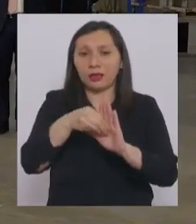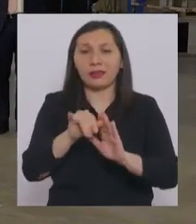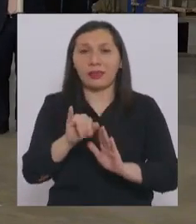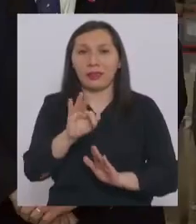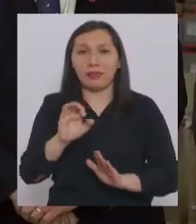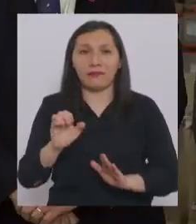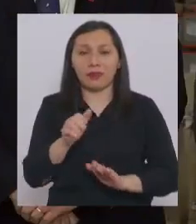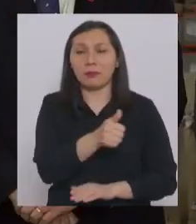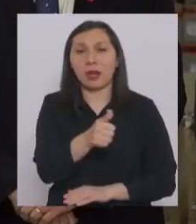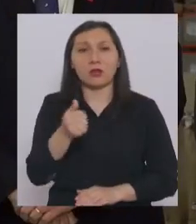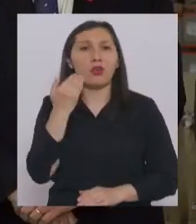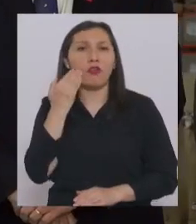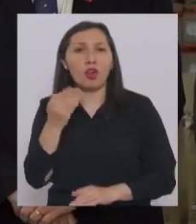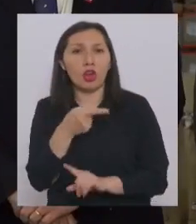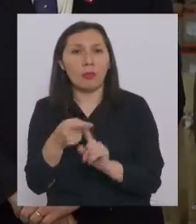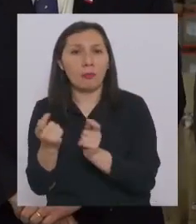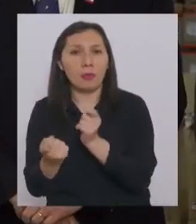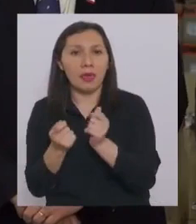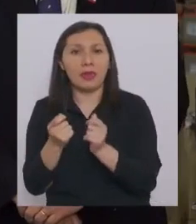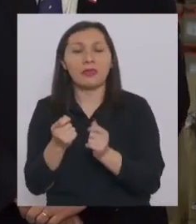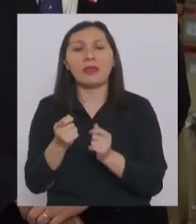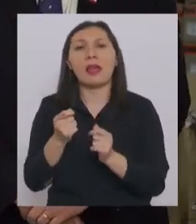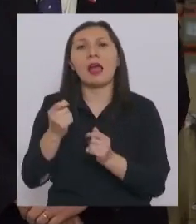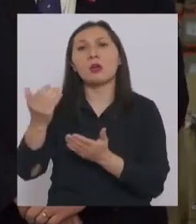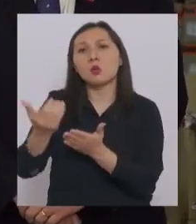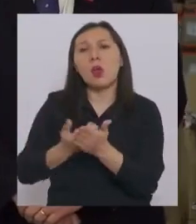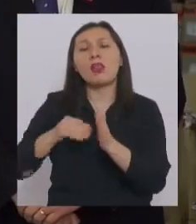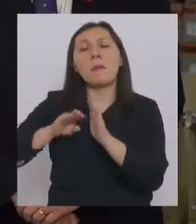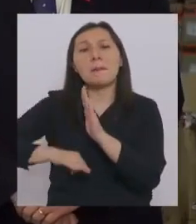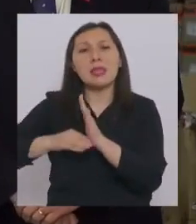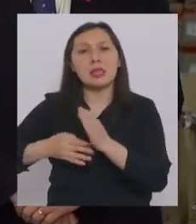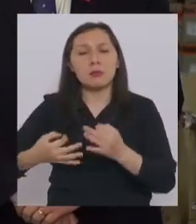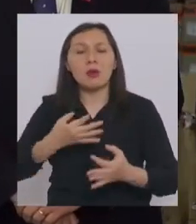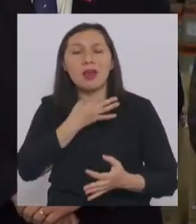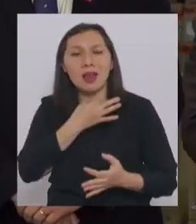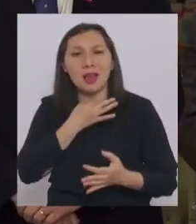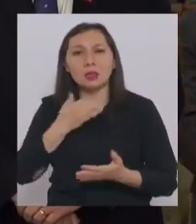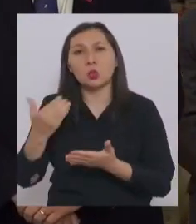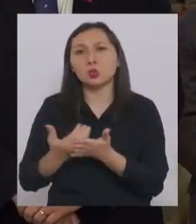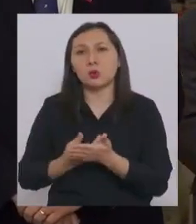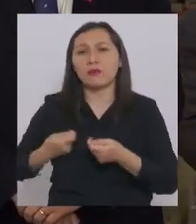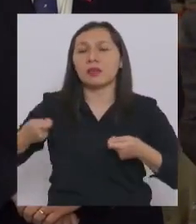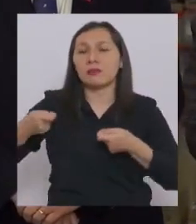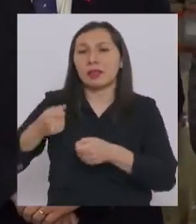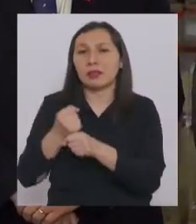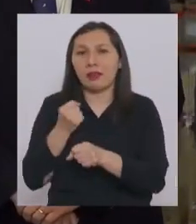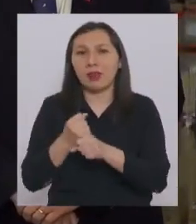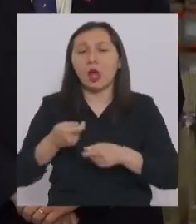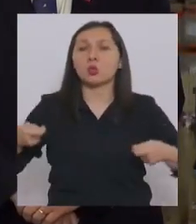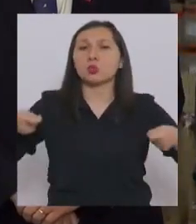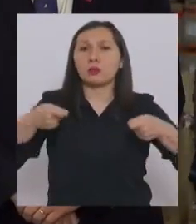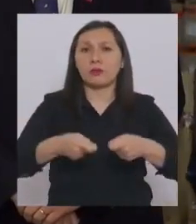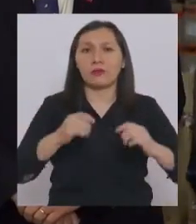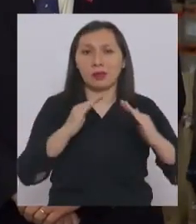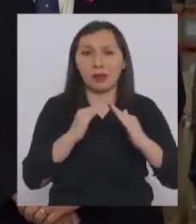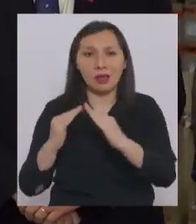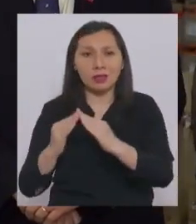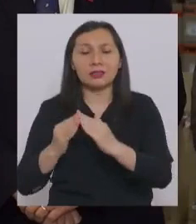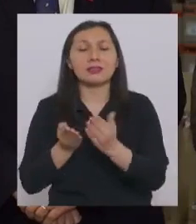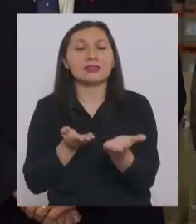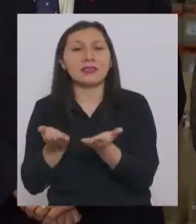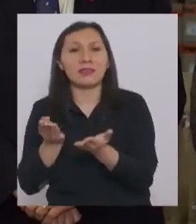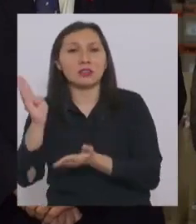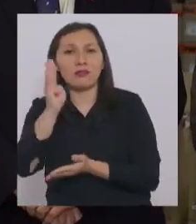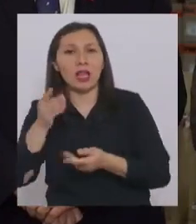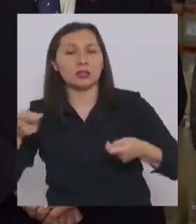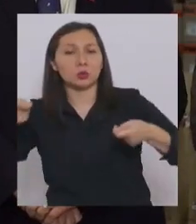IFE universal, el bono clase media, el ingreso mínimo garantizado, los subsidios de empleo, los subsidios de vivienda, los subsidios de servicios